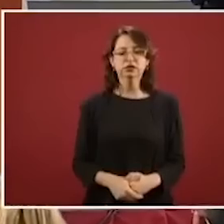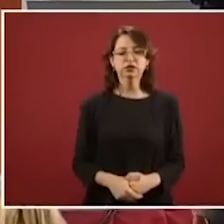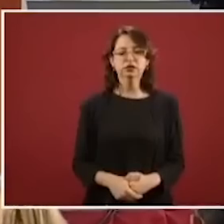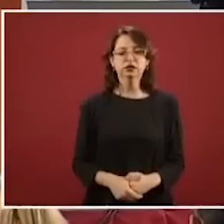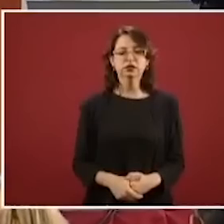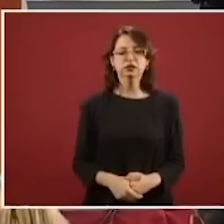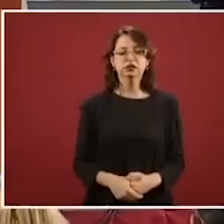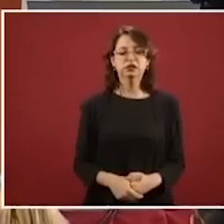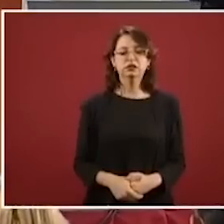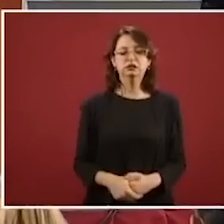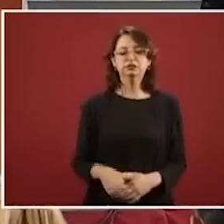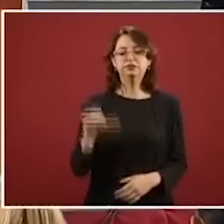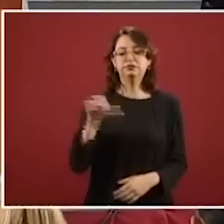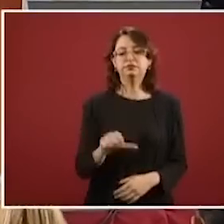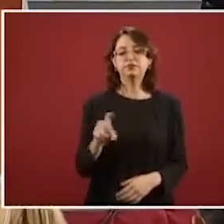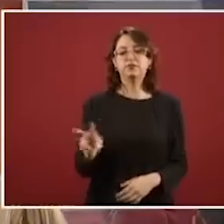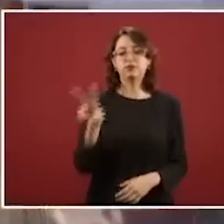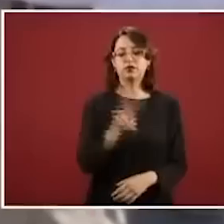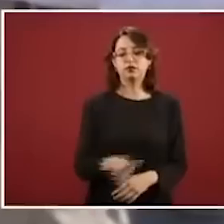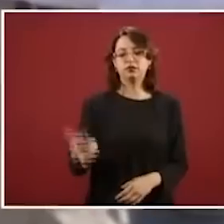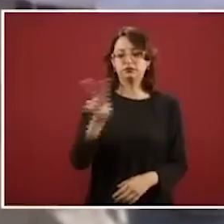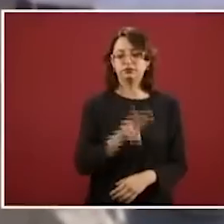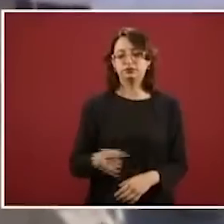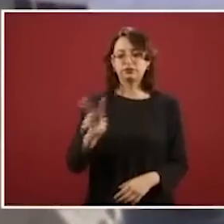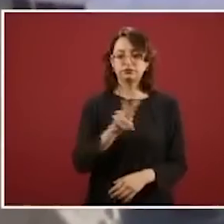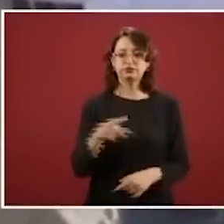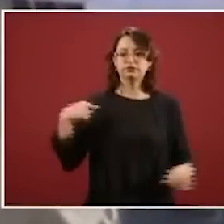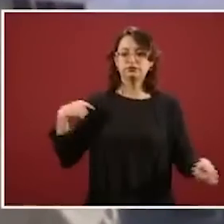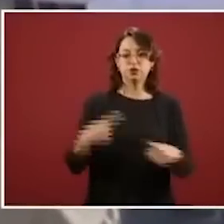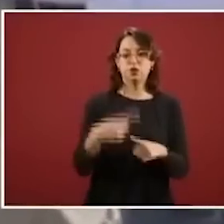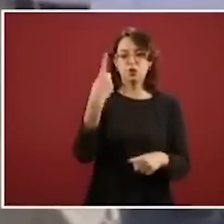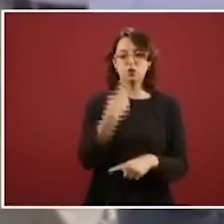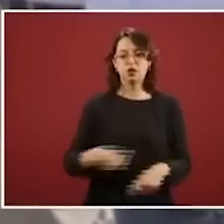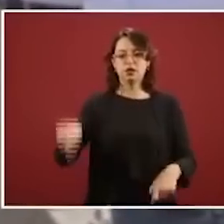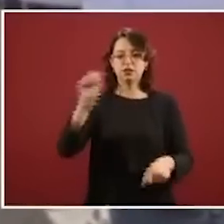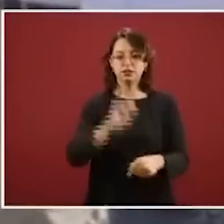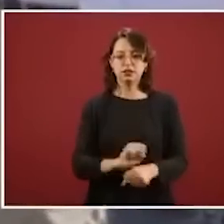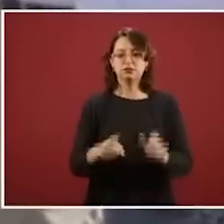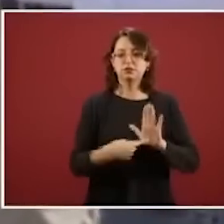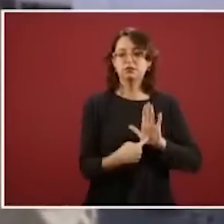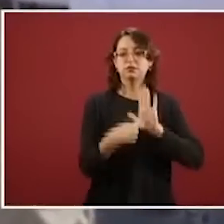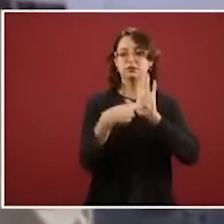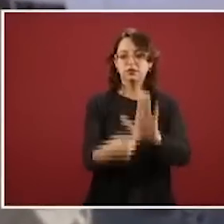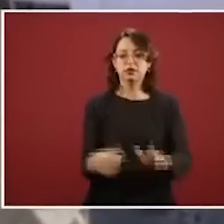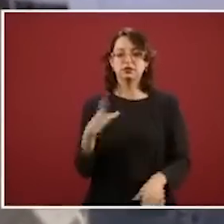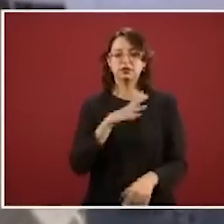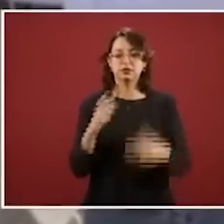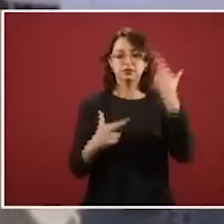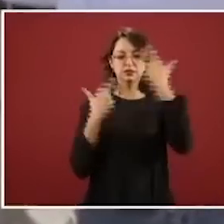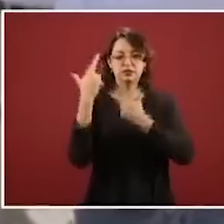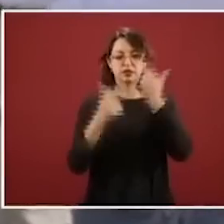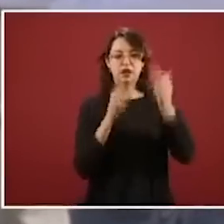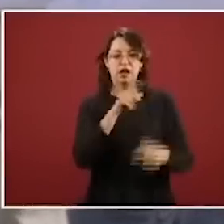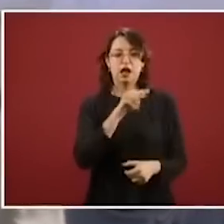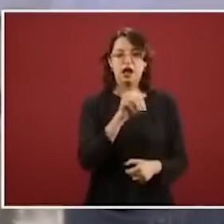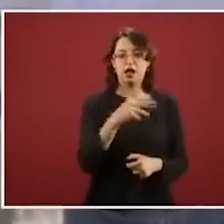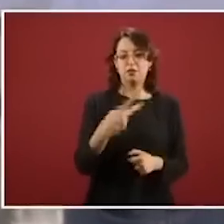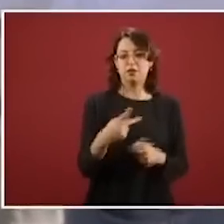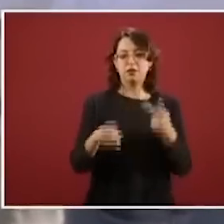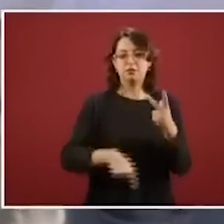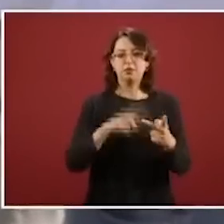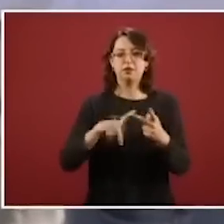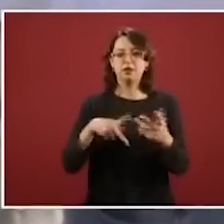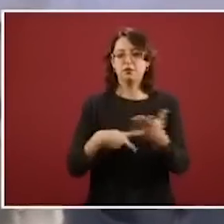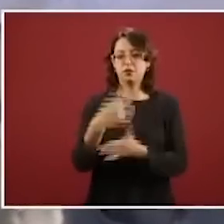es viernes. Vamos a hacer el reporte de esta semana. Estamos haciendo la revisión con el director del IMP, el director de